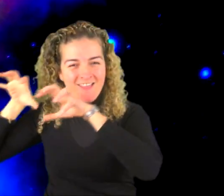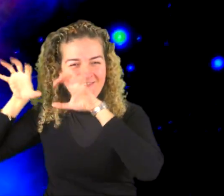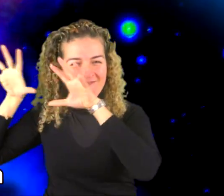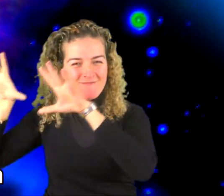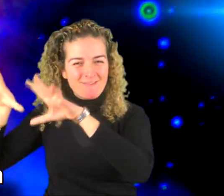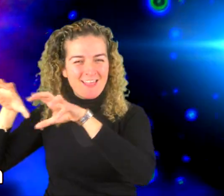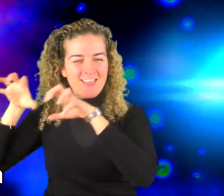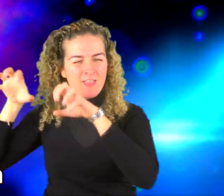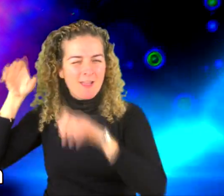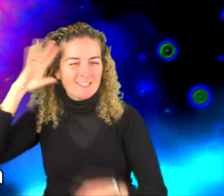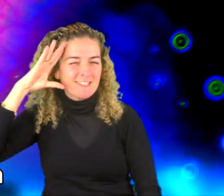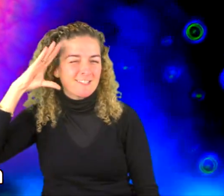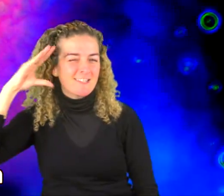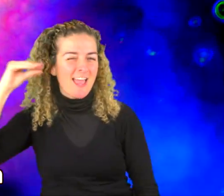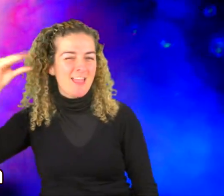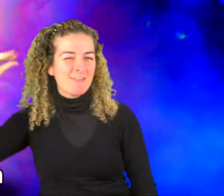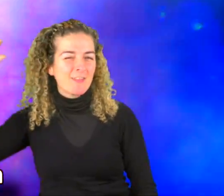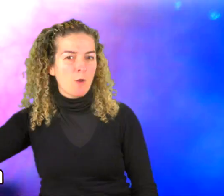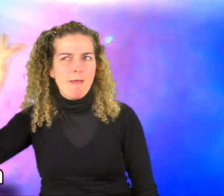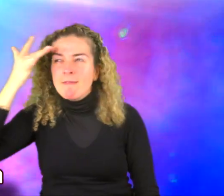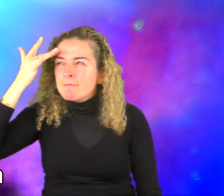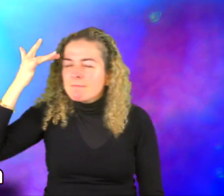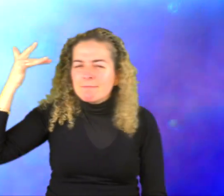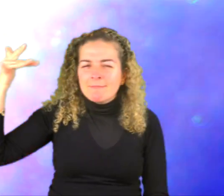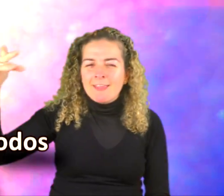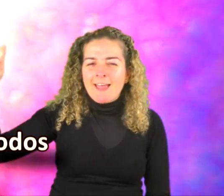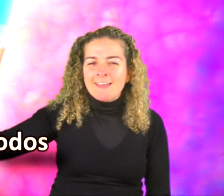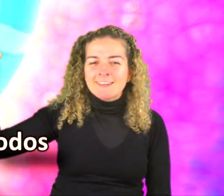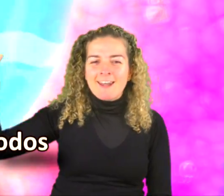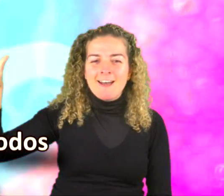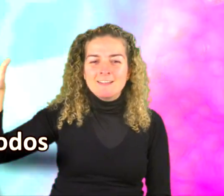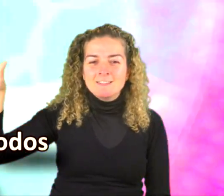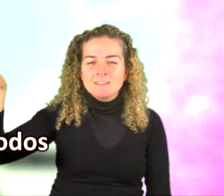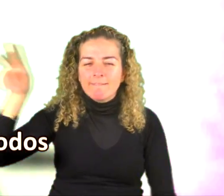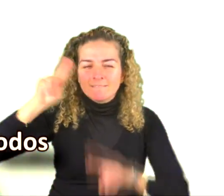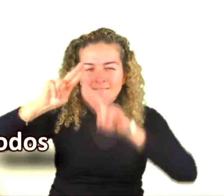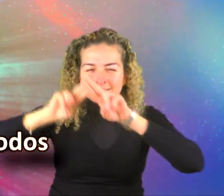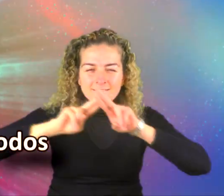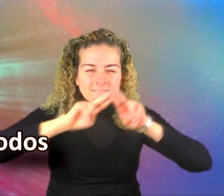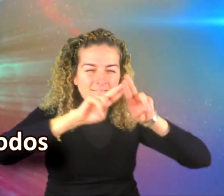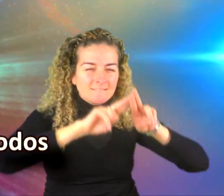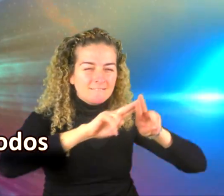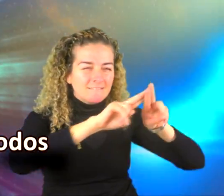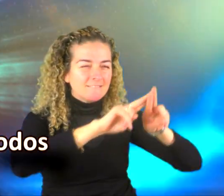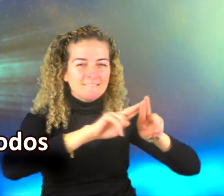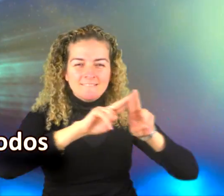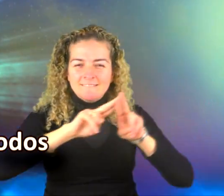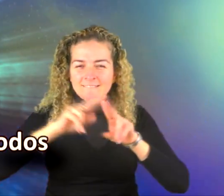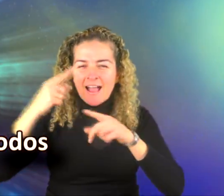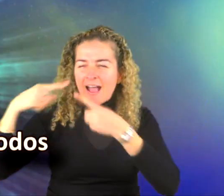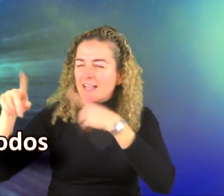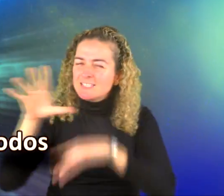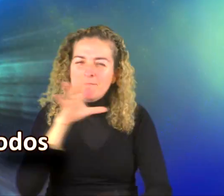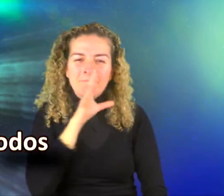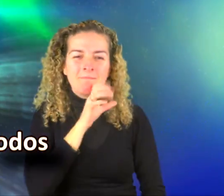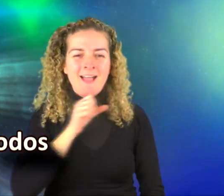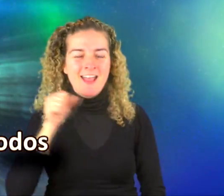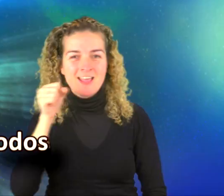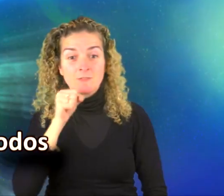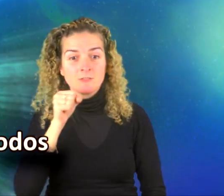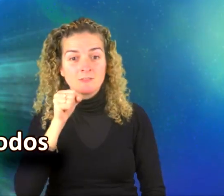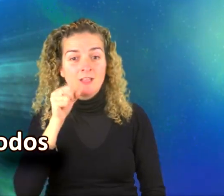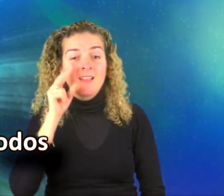luz. Allí vivía nuestro protagonista, un joven y sabio príncipe al que todos llamábamos